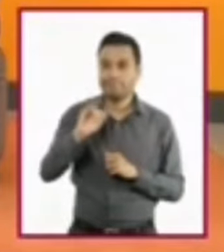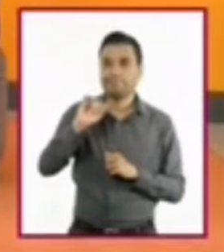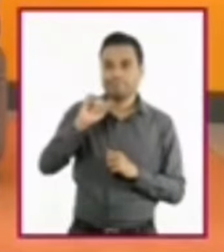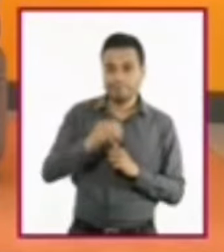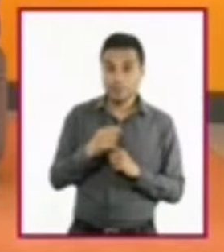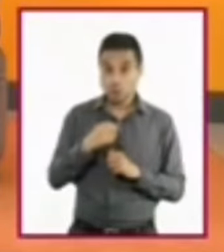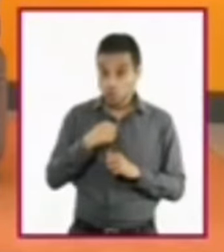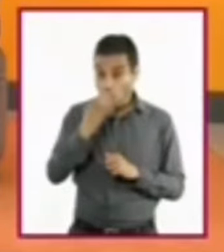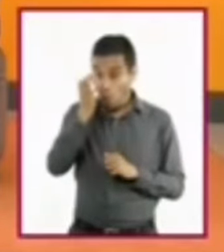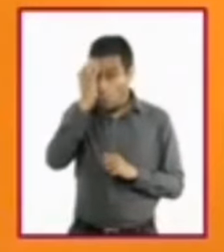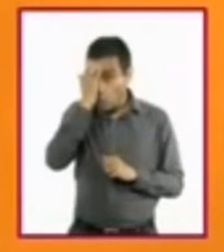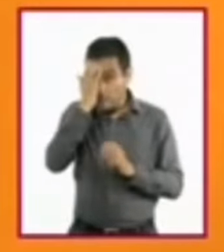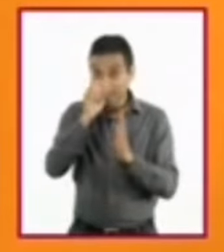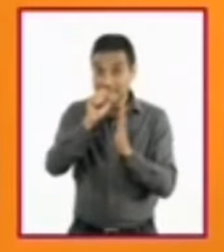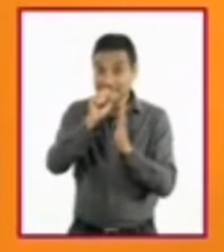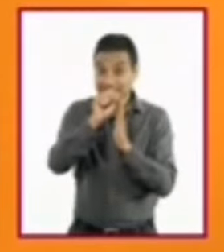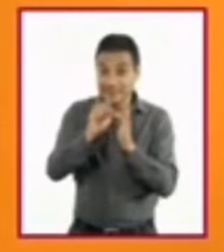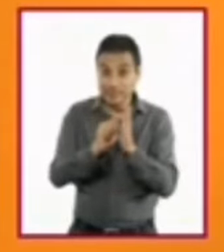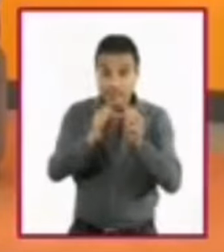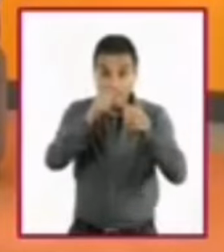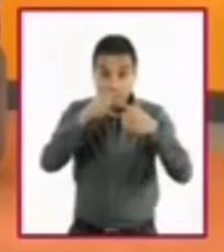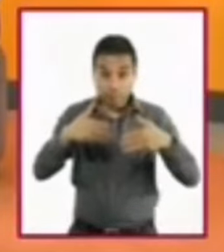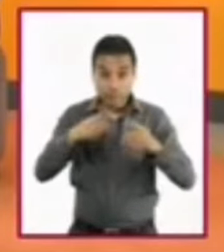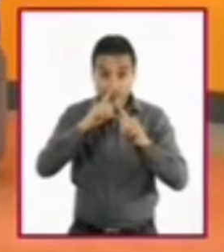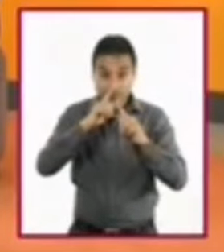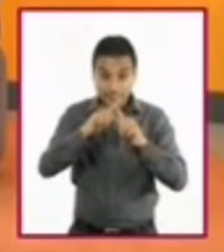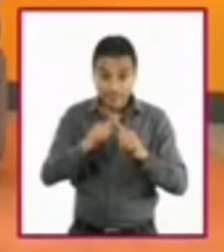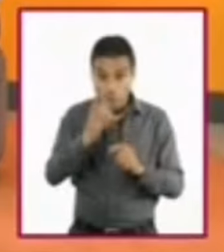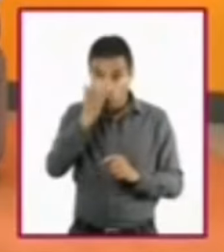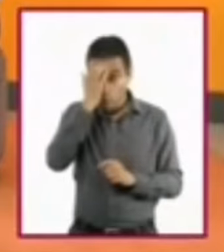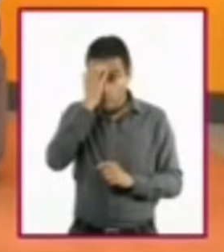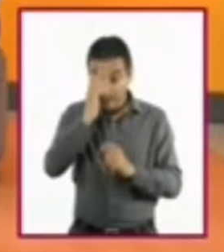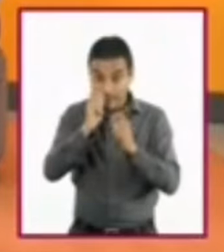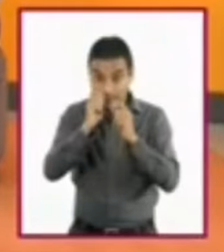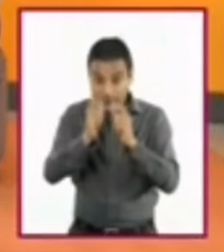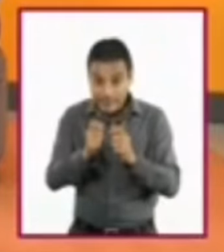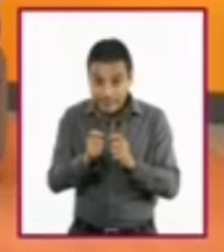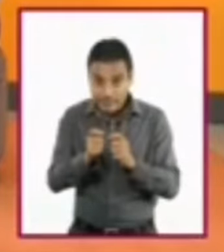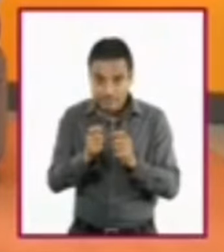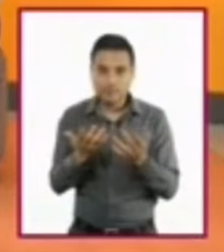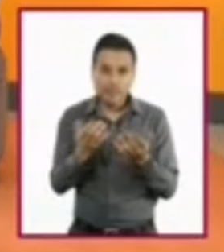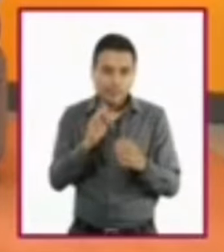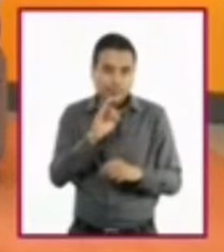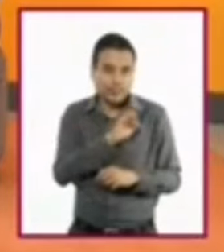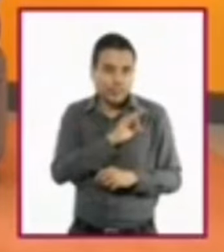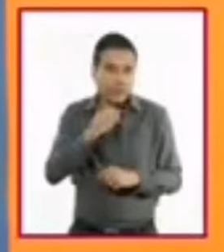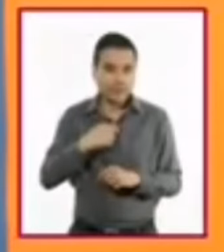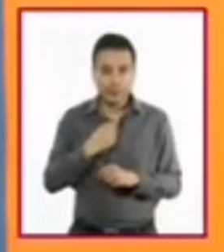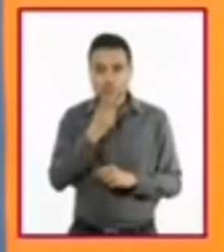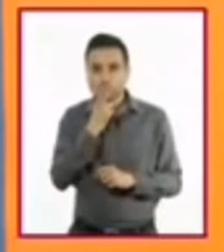la función de los sistemas del cuerpo humano nos permite tomar medidas y acciones para su cuidado.